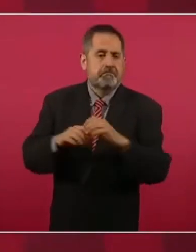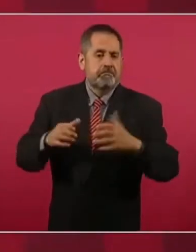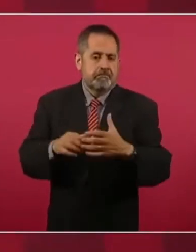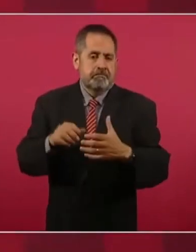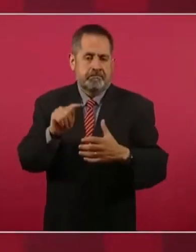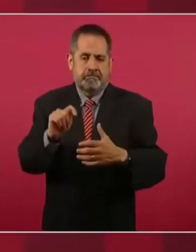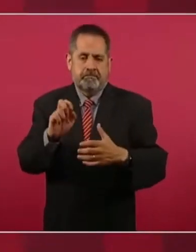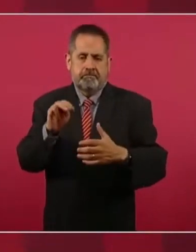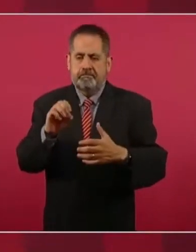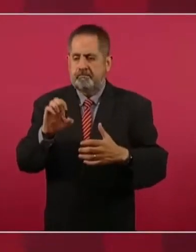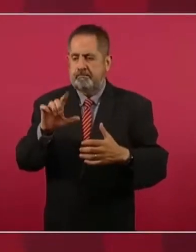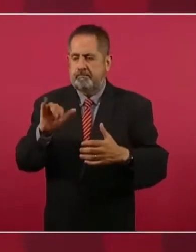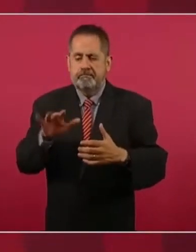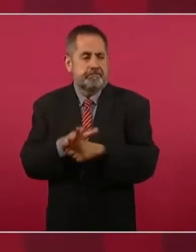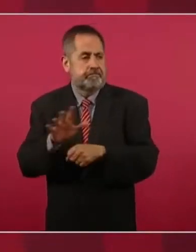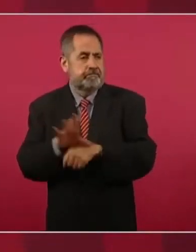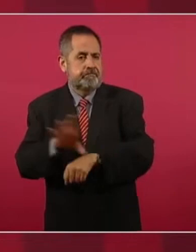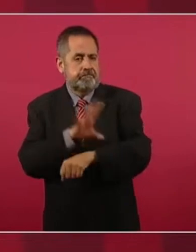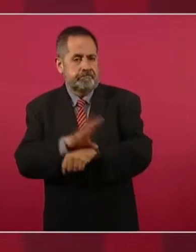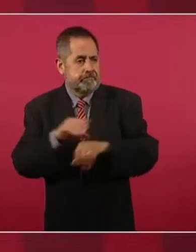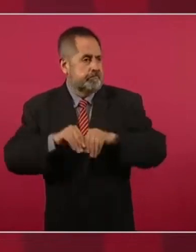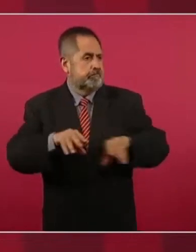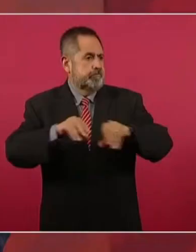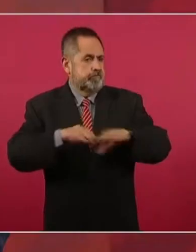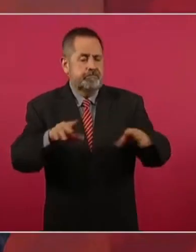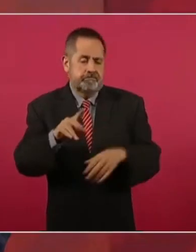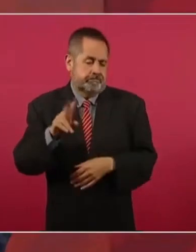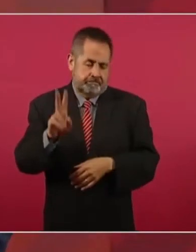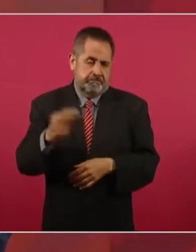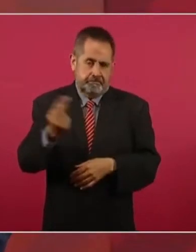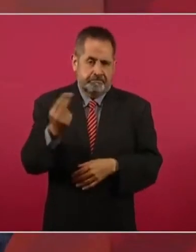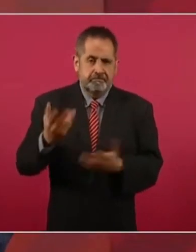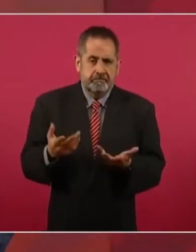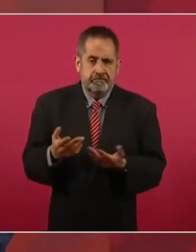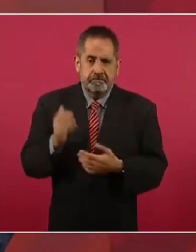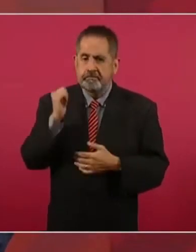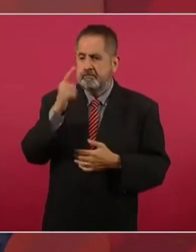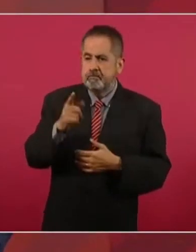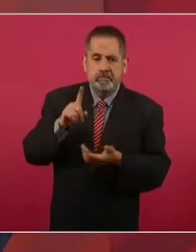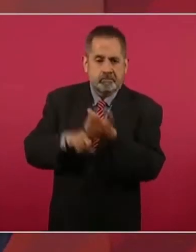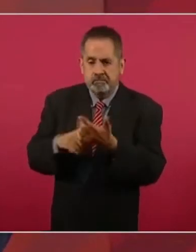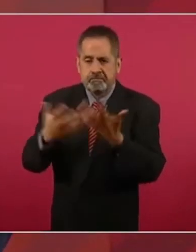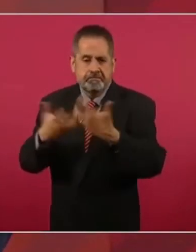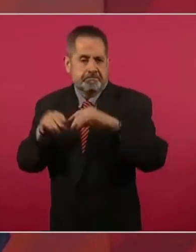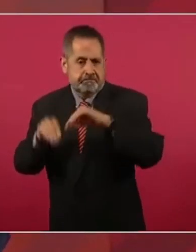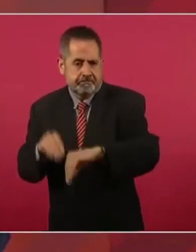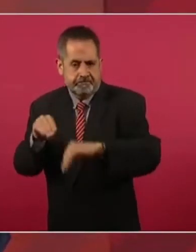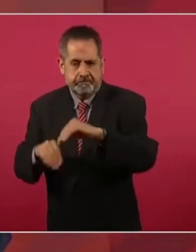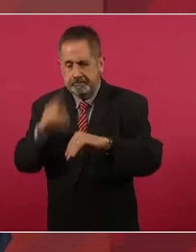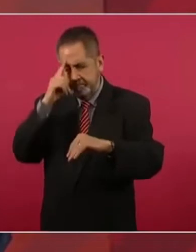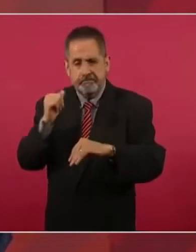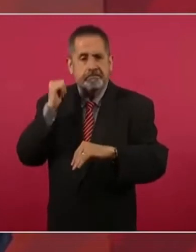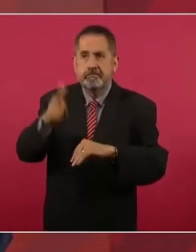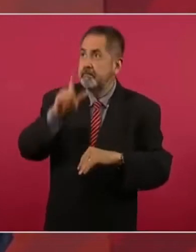energía suficiente solar se requiere cuando menos una planta de